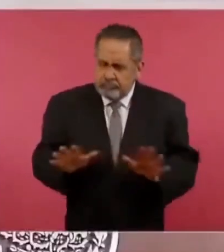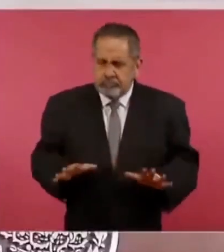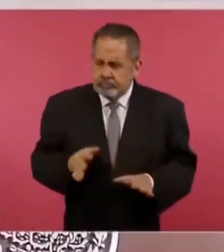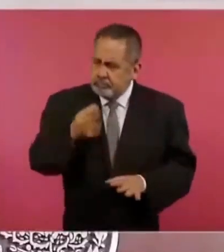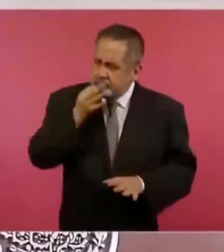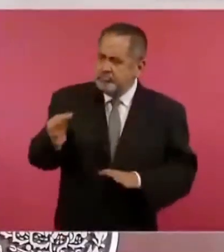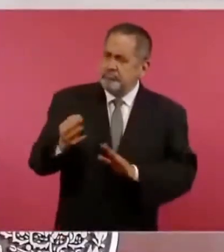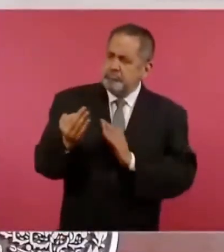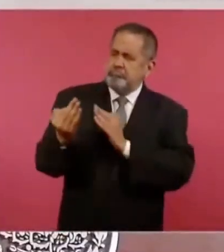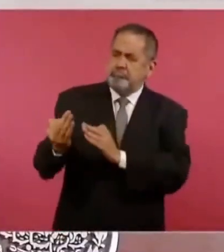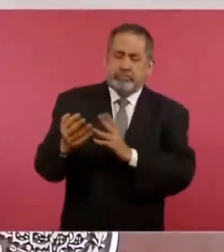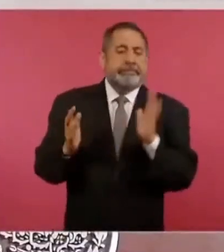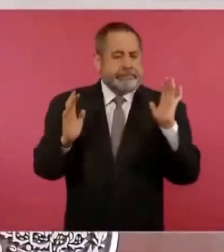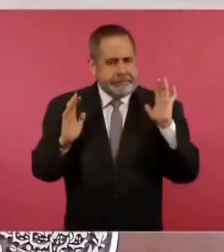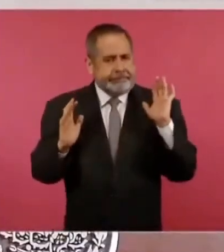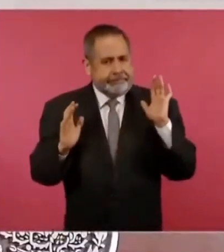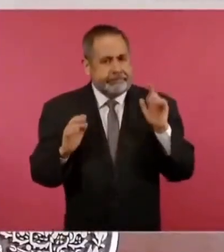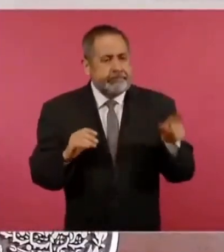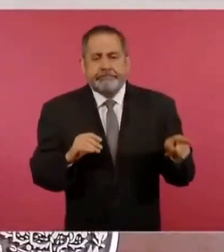y